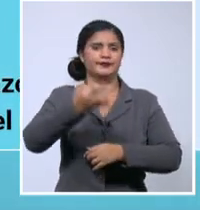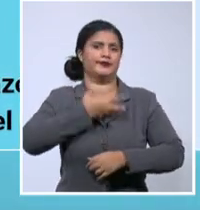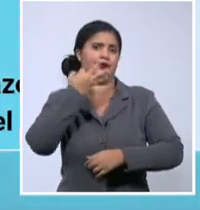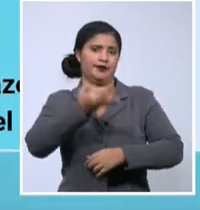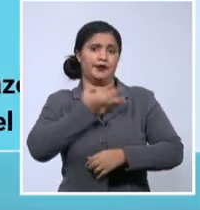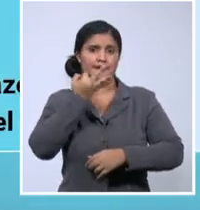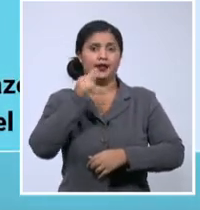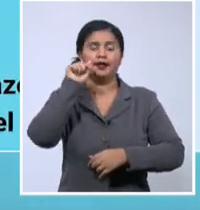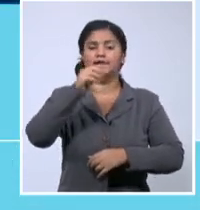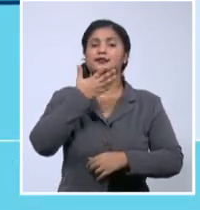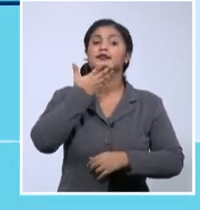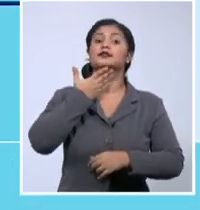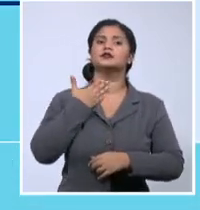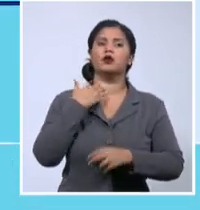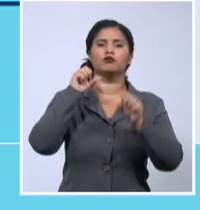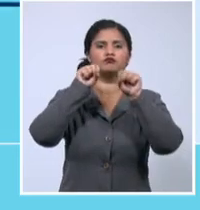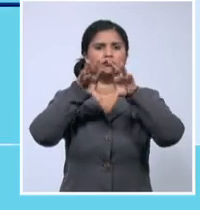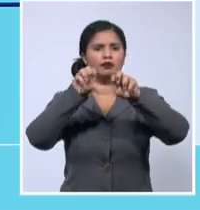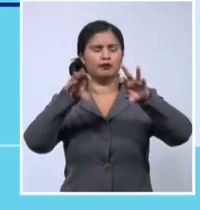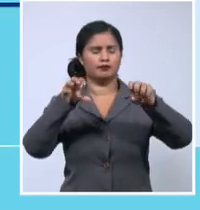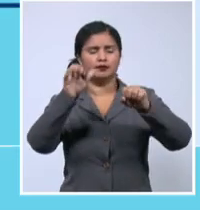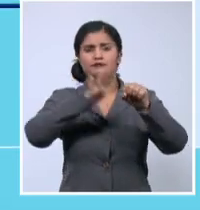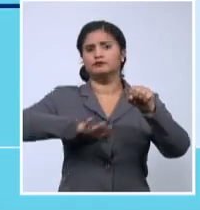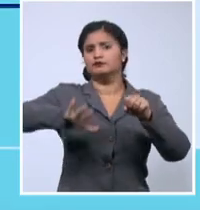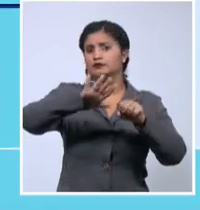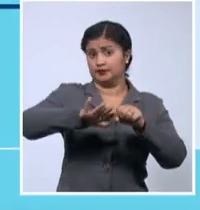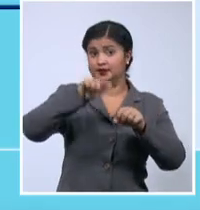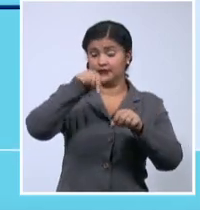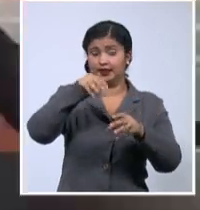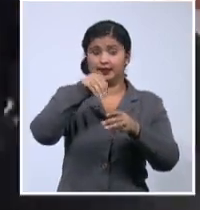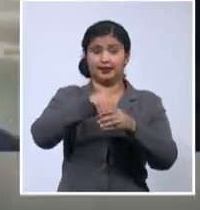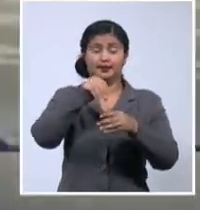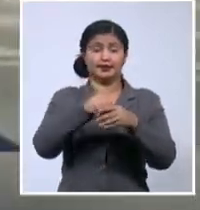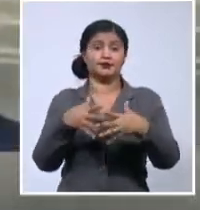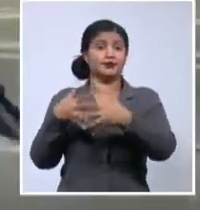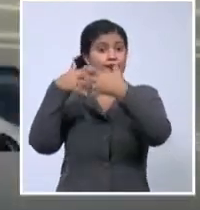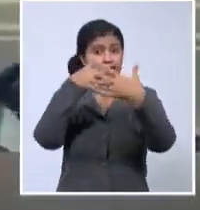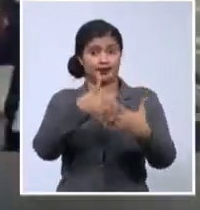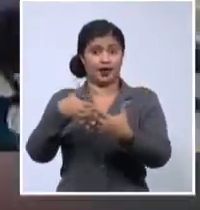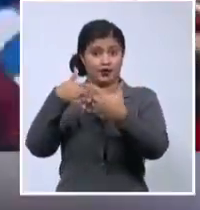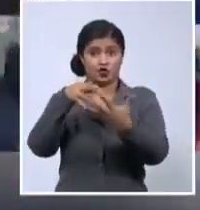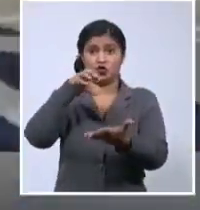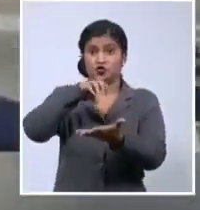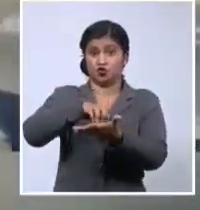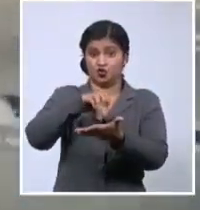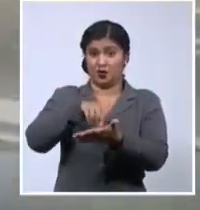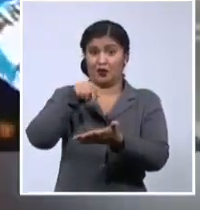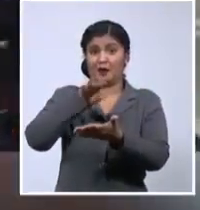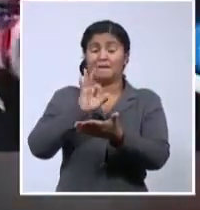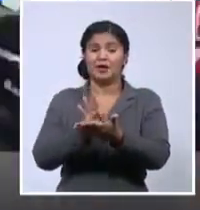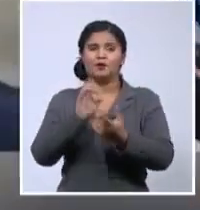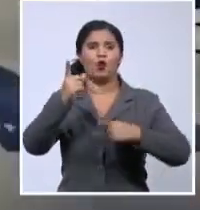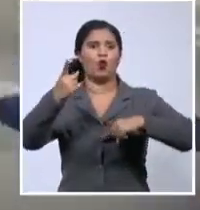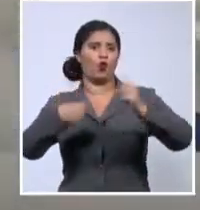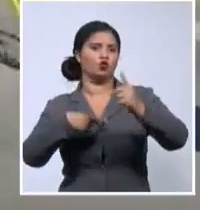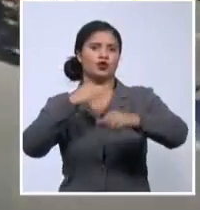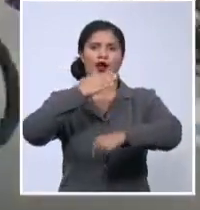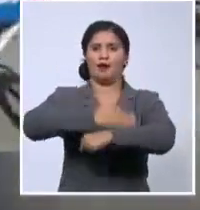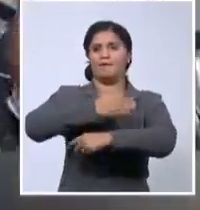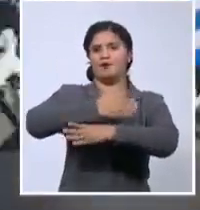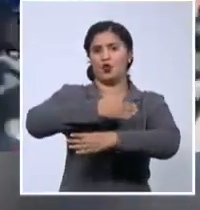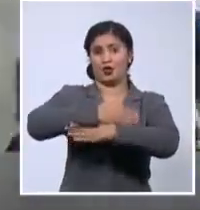iniciativa estará conocer que muchos residentes en la llamada ciudad del sol están contra el bloqueo estadounidense